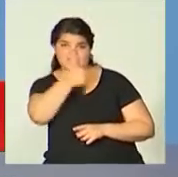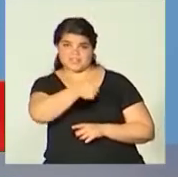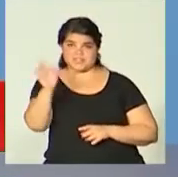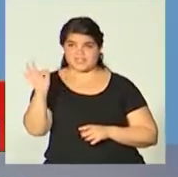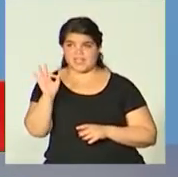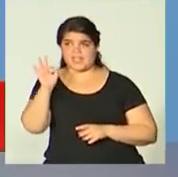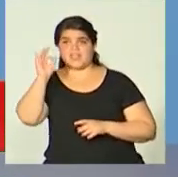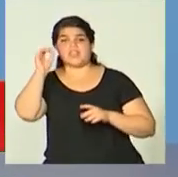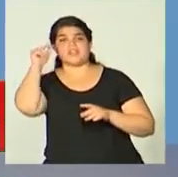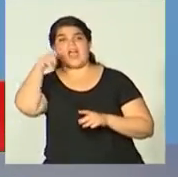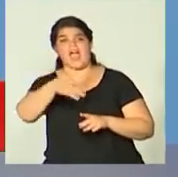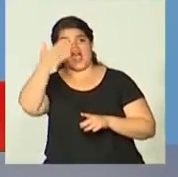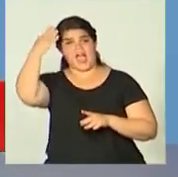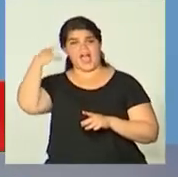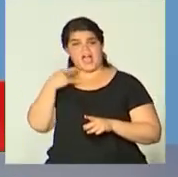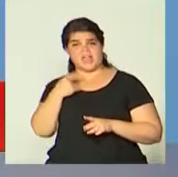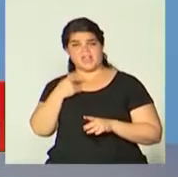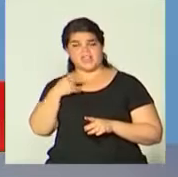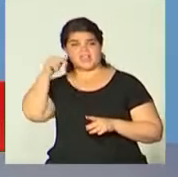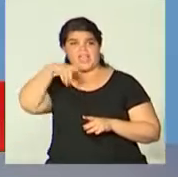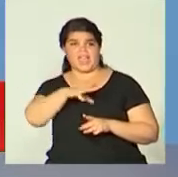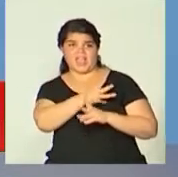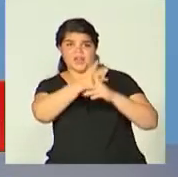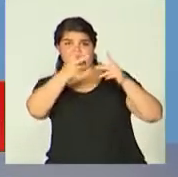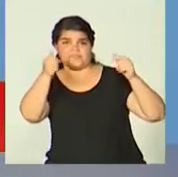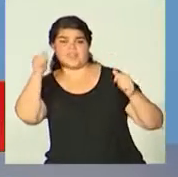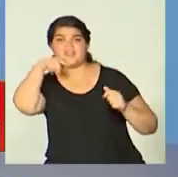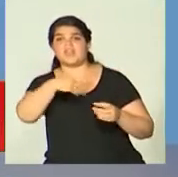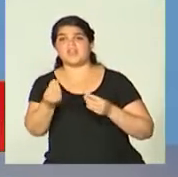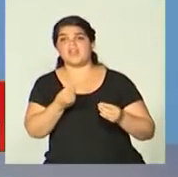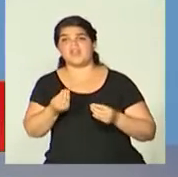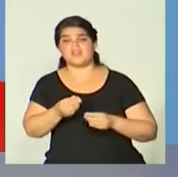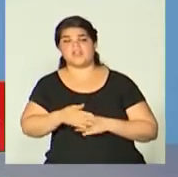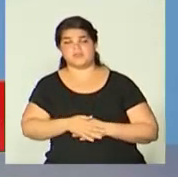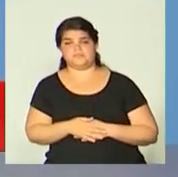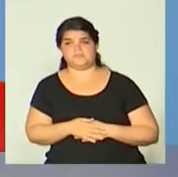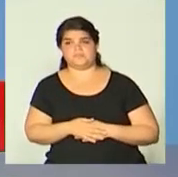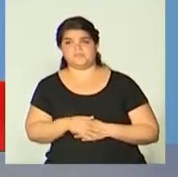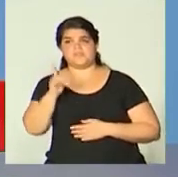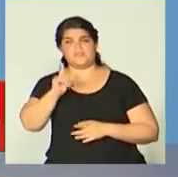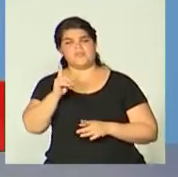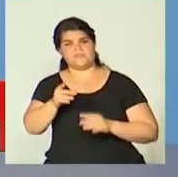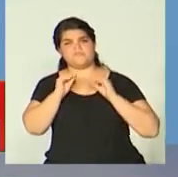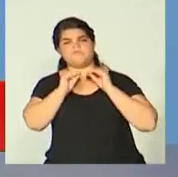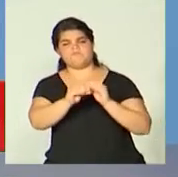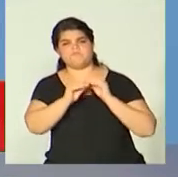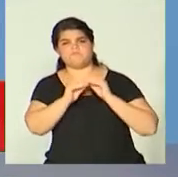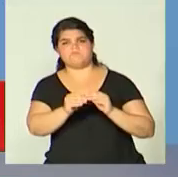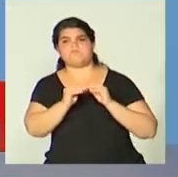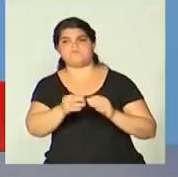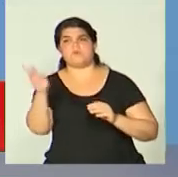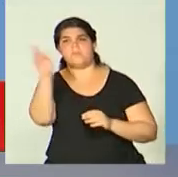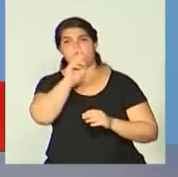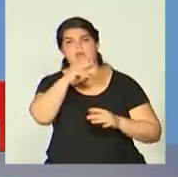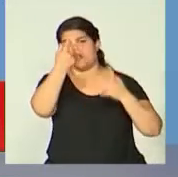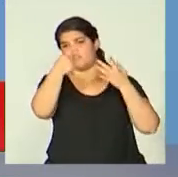rescata el 25 de noviembre y mañana con una claridad no digamos todo discutido y consensuado con muchas mujeres cientos de